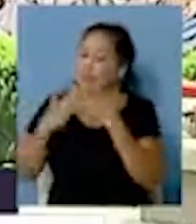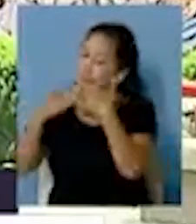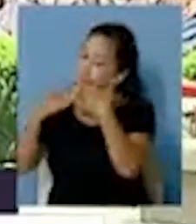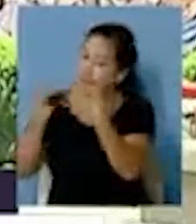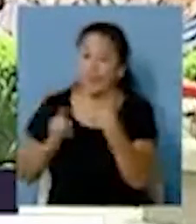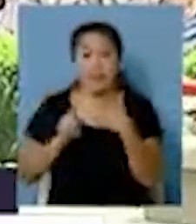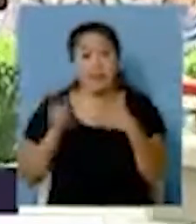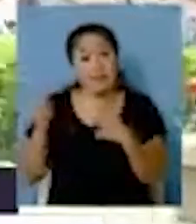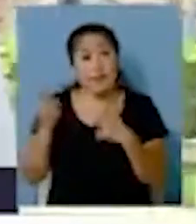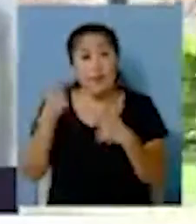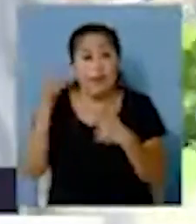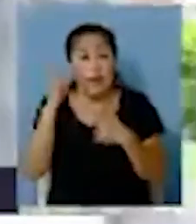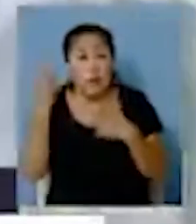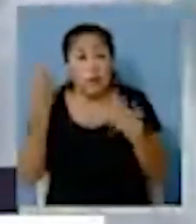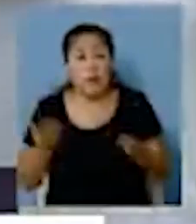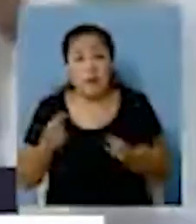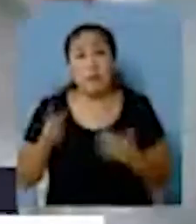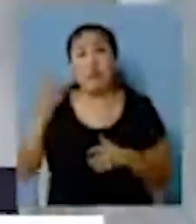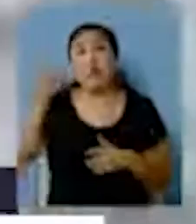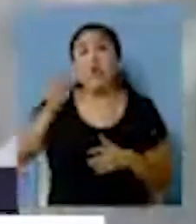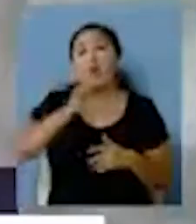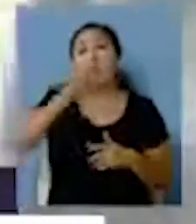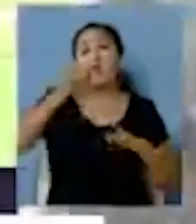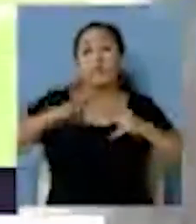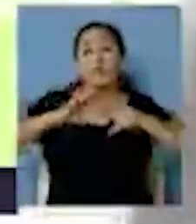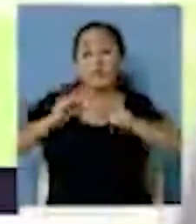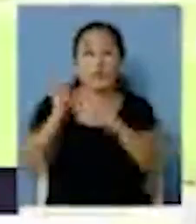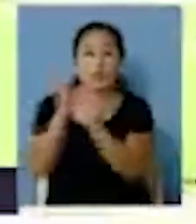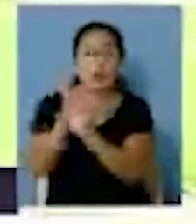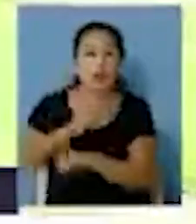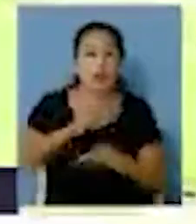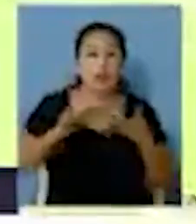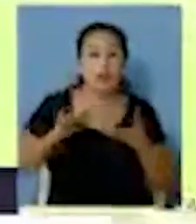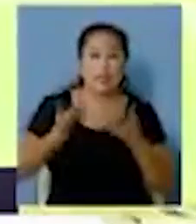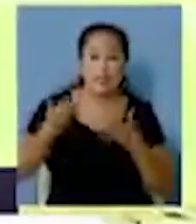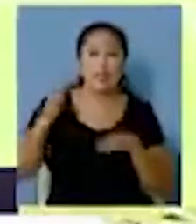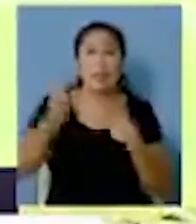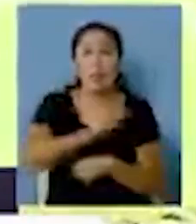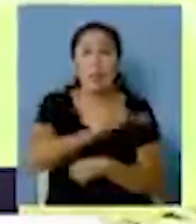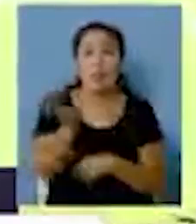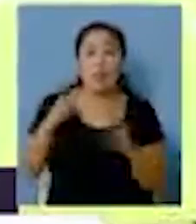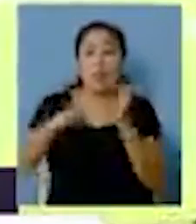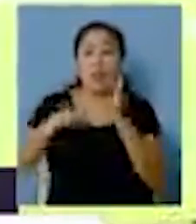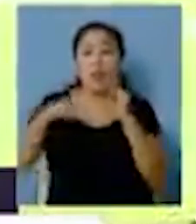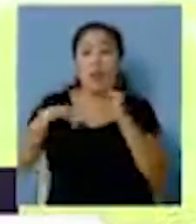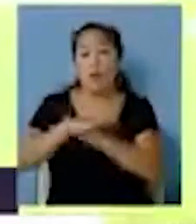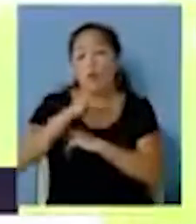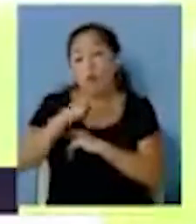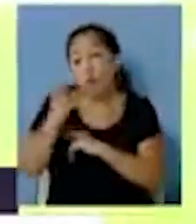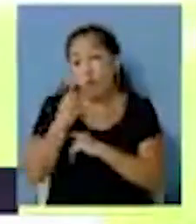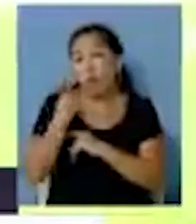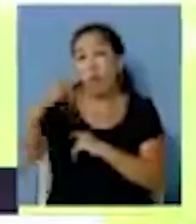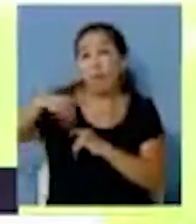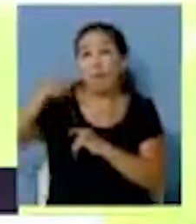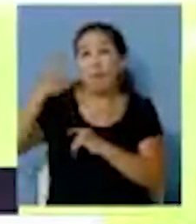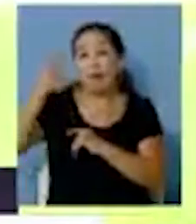favor. Bueno, ahí escuchamos entonces las palabras del Secretario de Servicios Públicos de la Municipalidad Capitalina, Guillermo Marenco. A